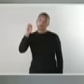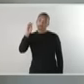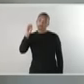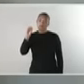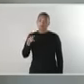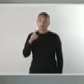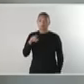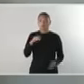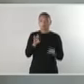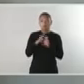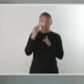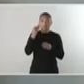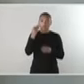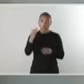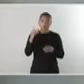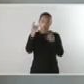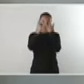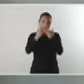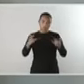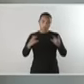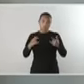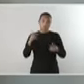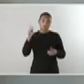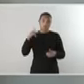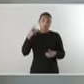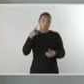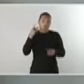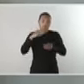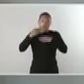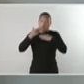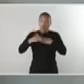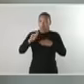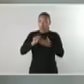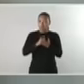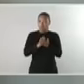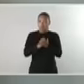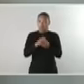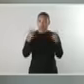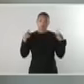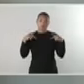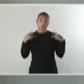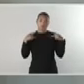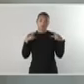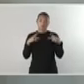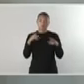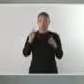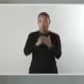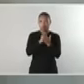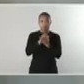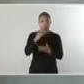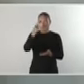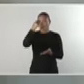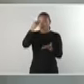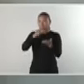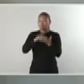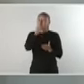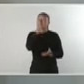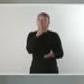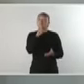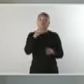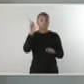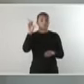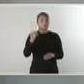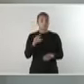desacredita la política en Tamaulipas los tamaulipecos No le crean los mentirosos y menos a los